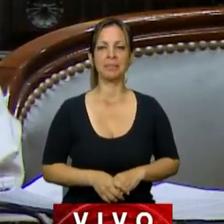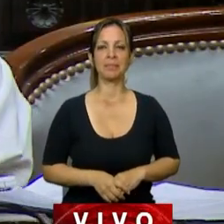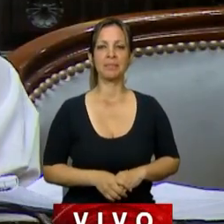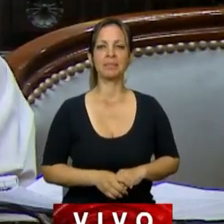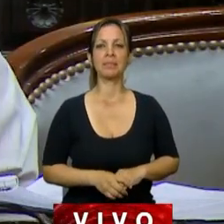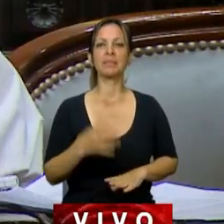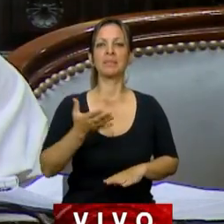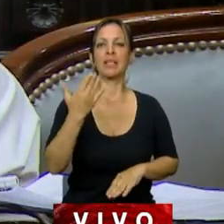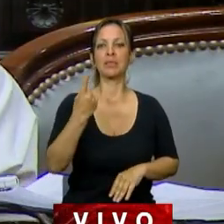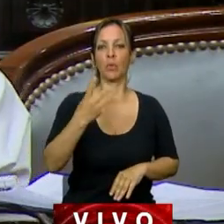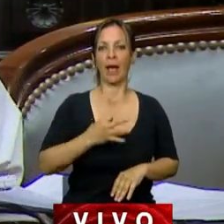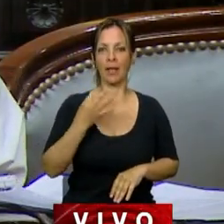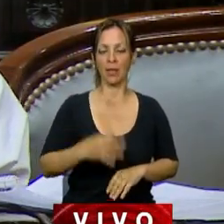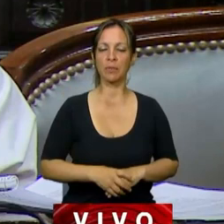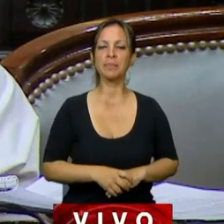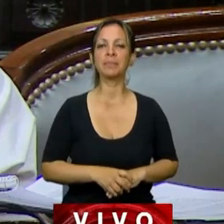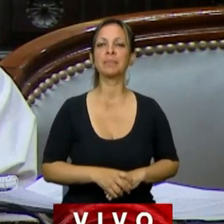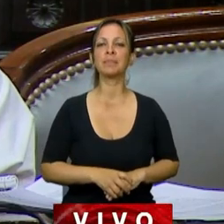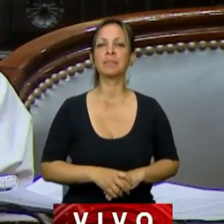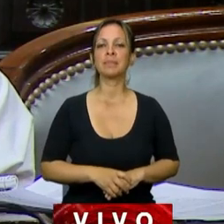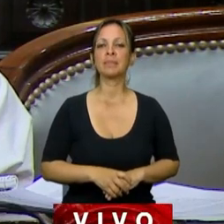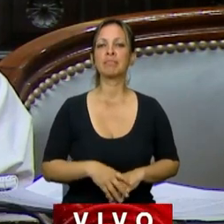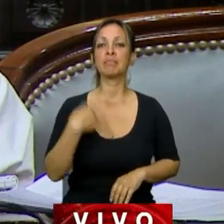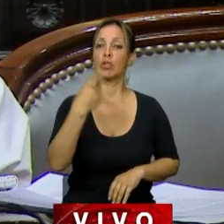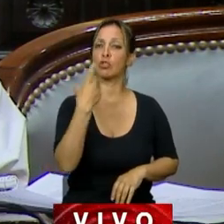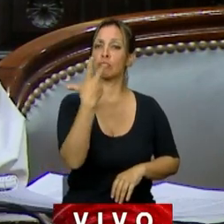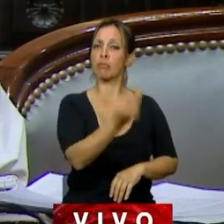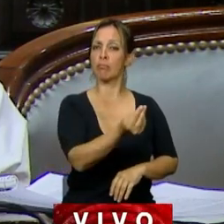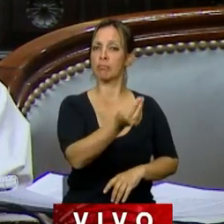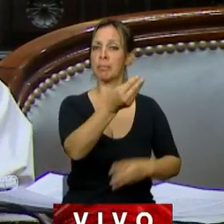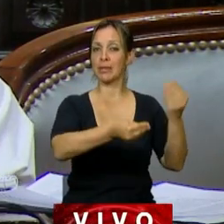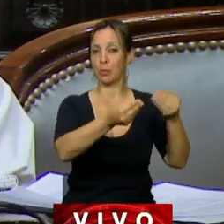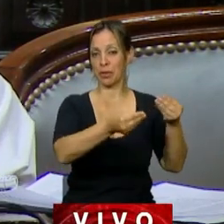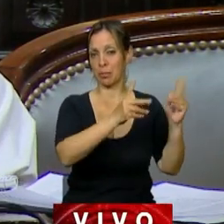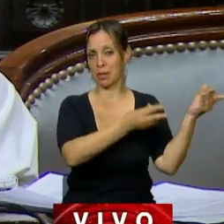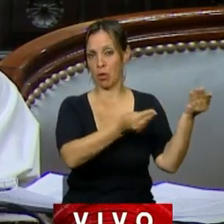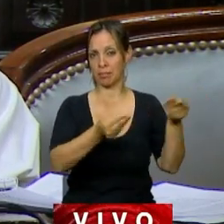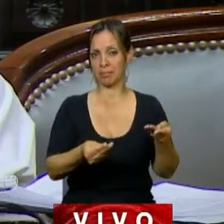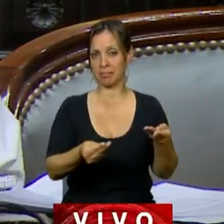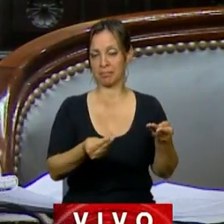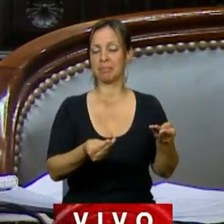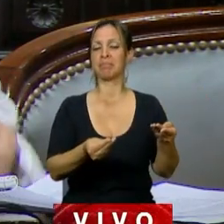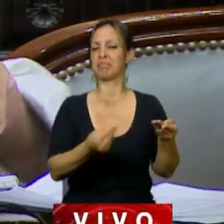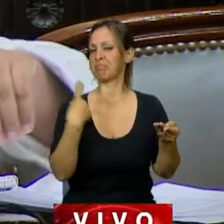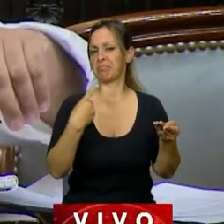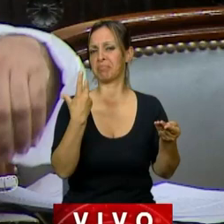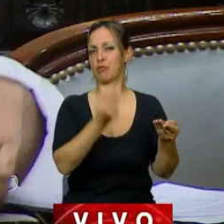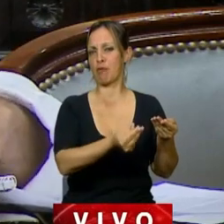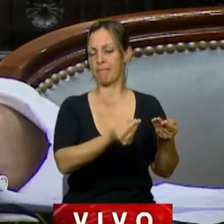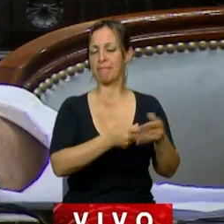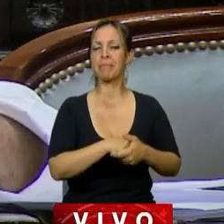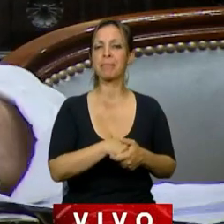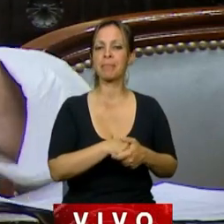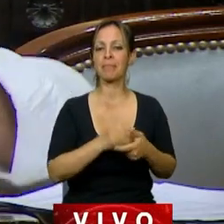Aproximadamente hace un año nos tocaba rechazar el presupuesto que nos presentaba el gobierno. Era